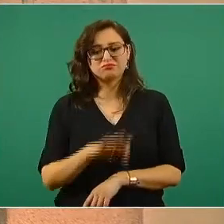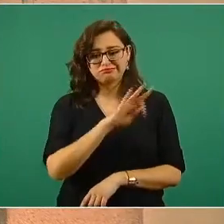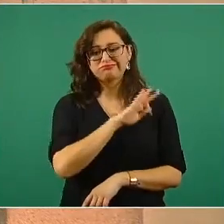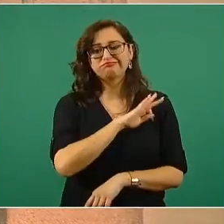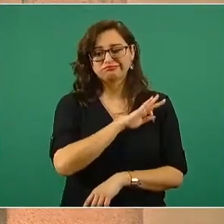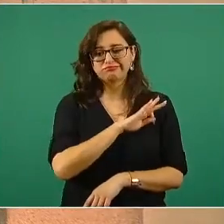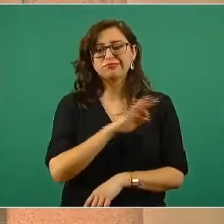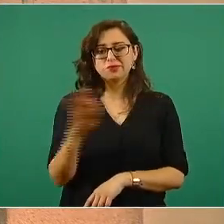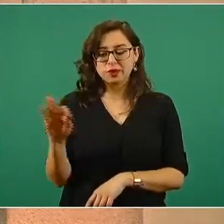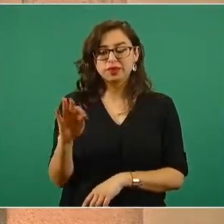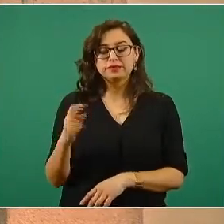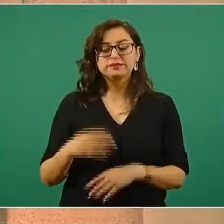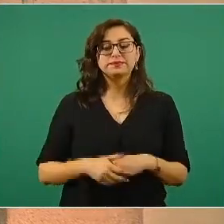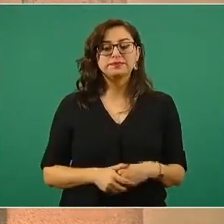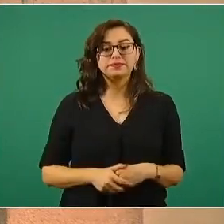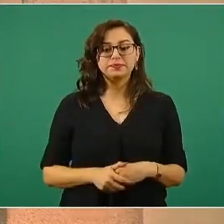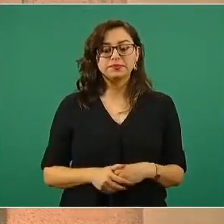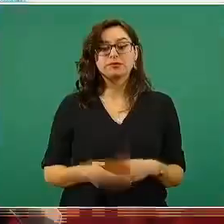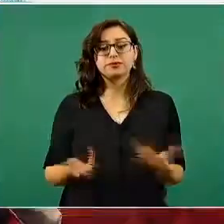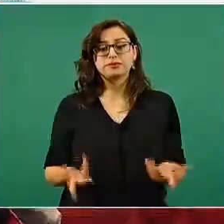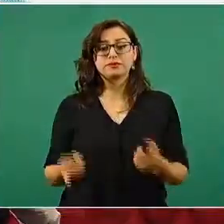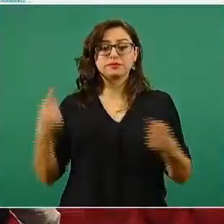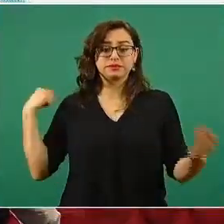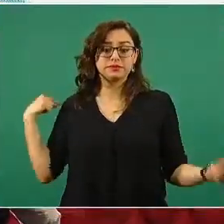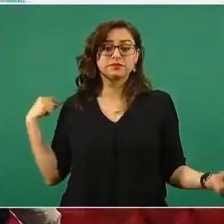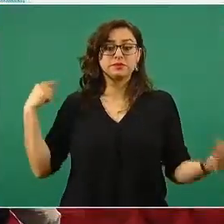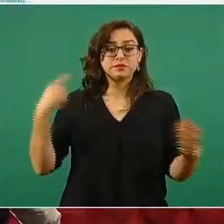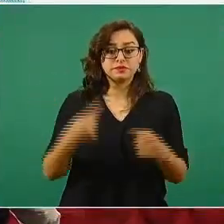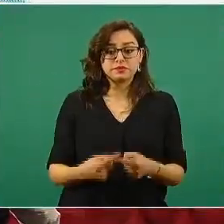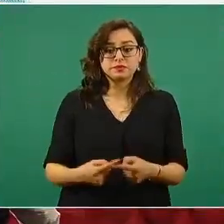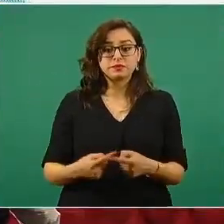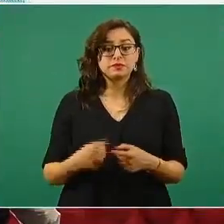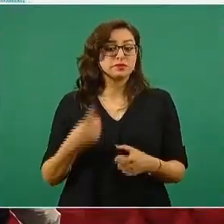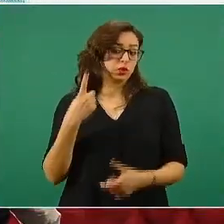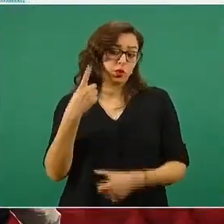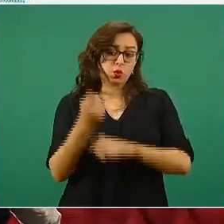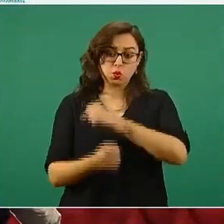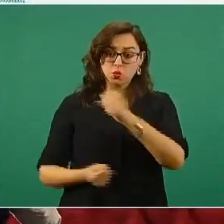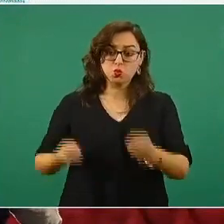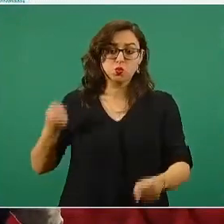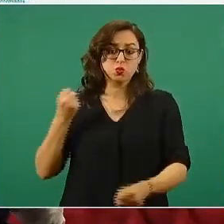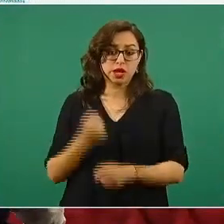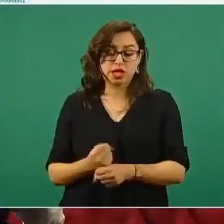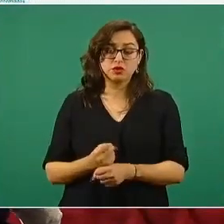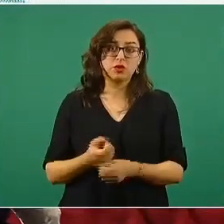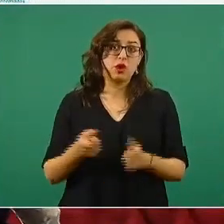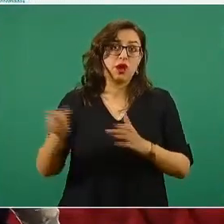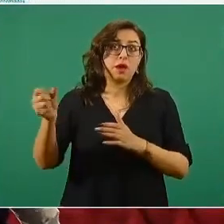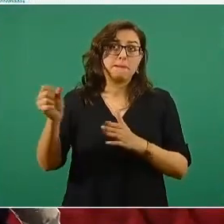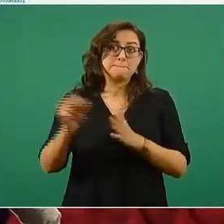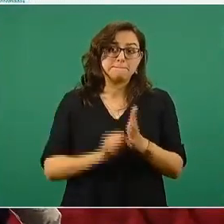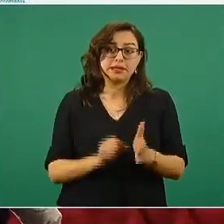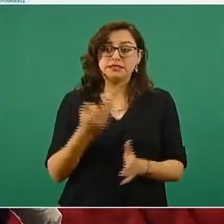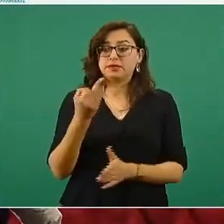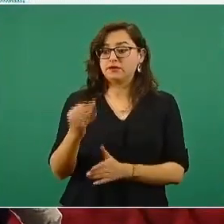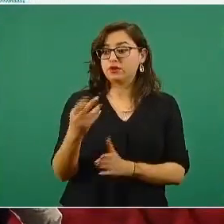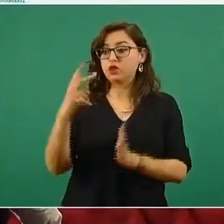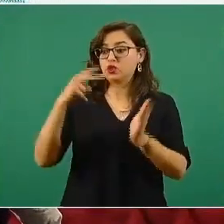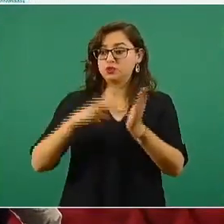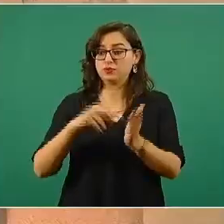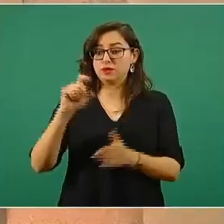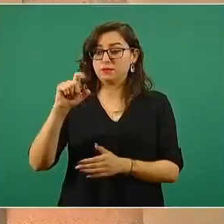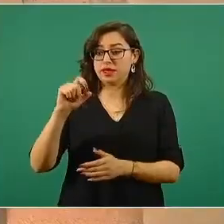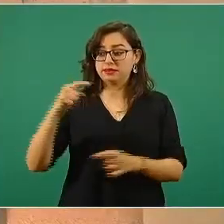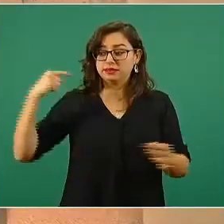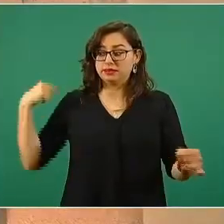esta enfermedad produce. Al día de hoy, para efectos de toda la epidemia, es decir, desde el mes de febrero del año 2020, han